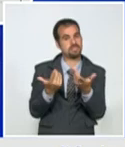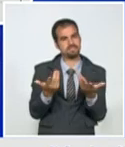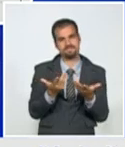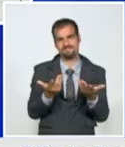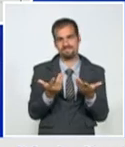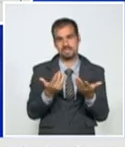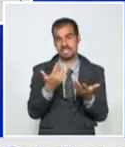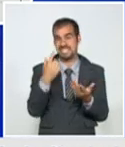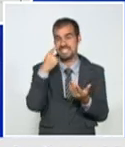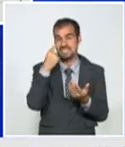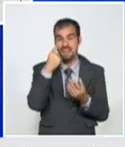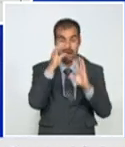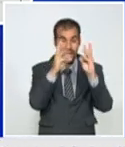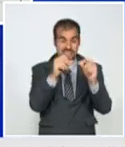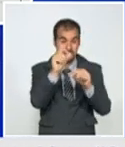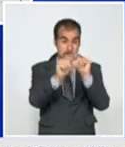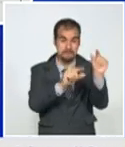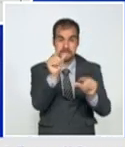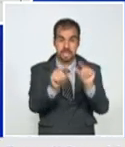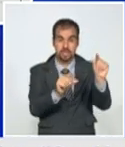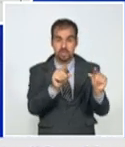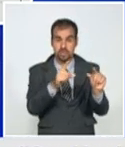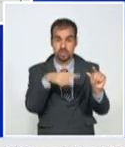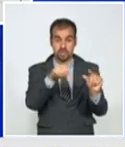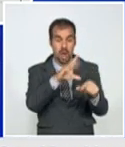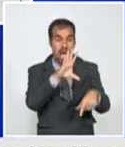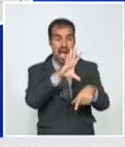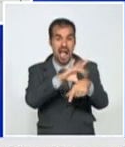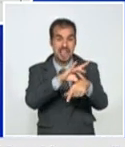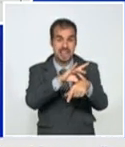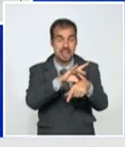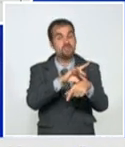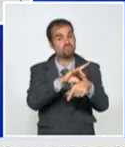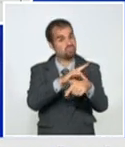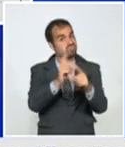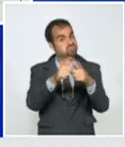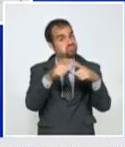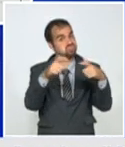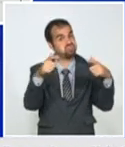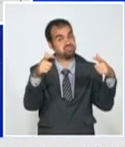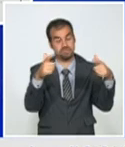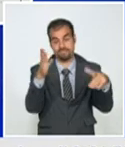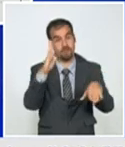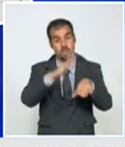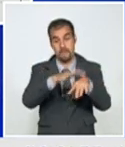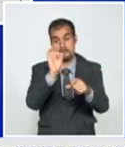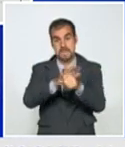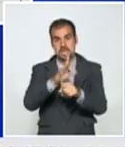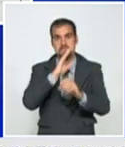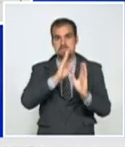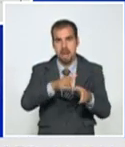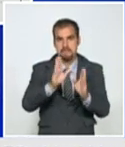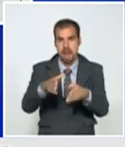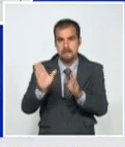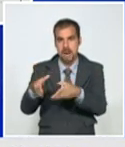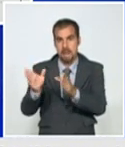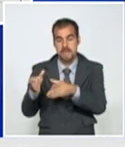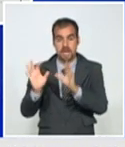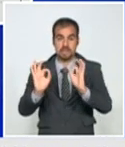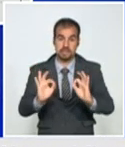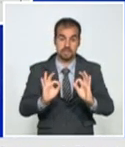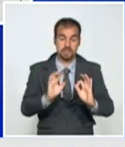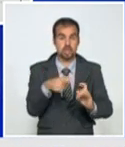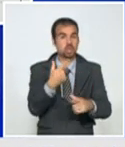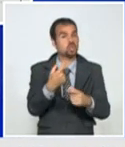casos es importante, y lo que nos queda, además de seguir trabajando duro como